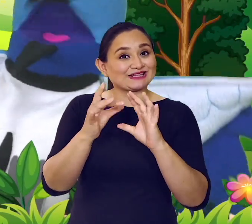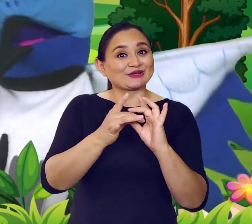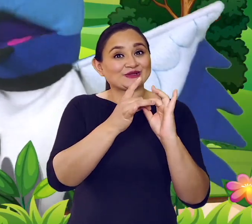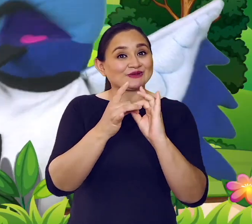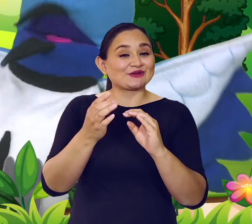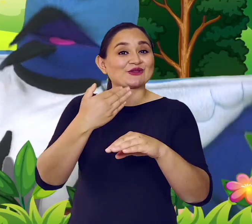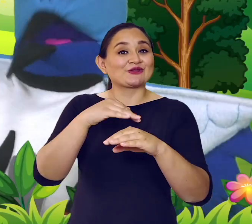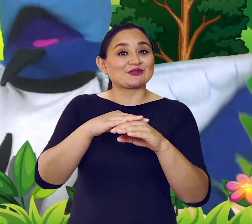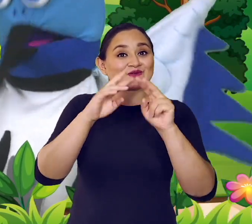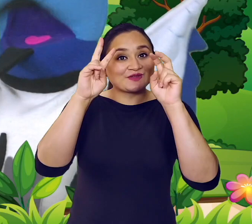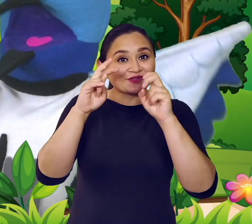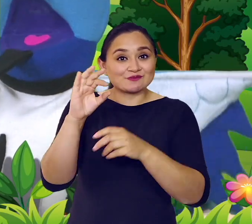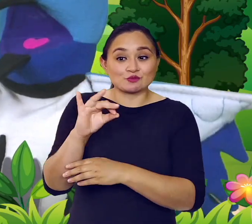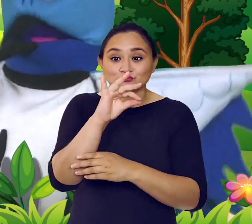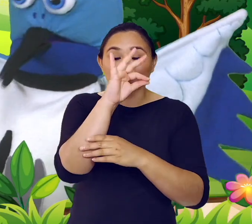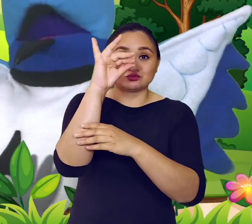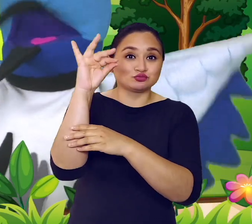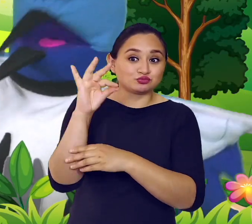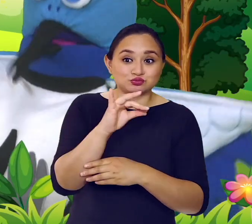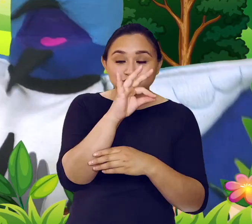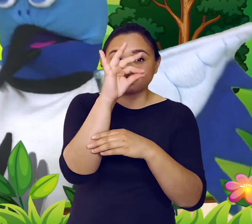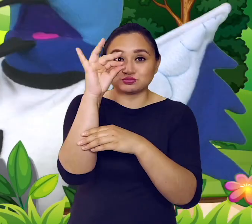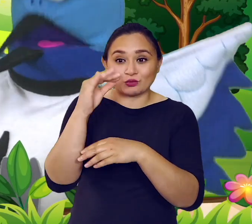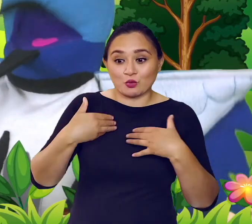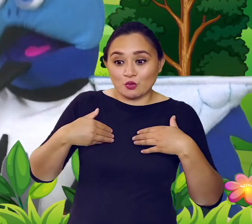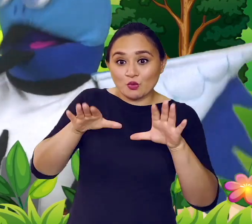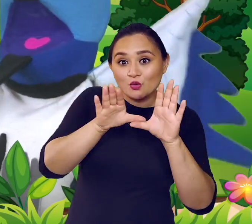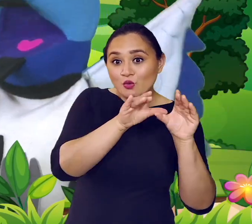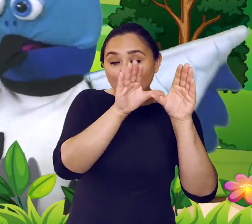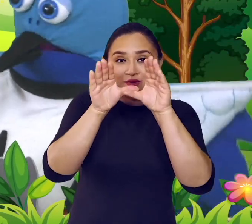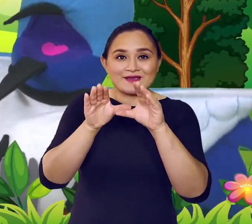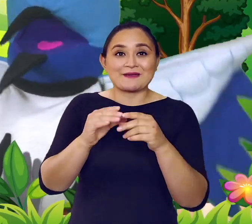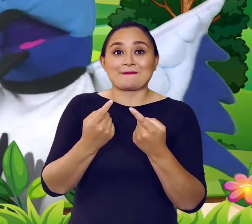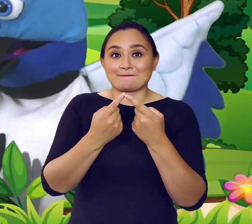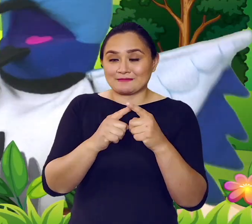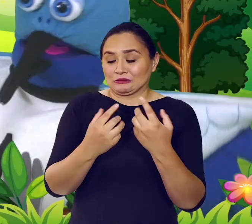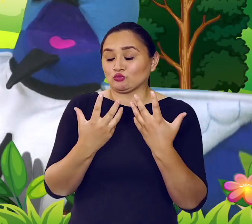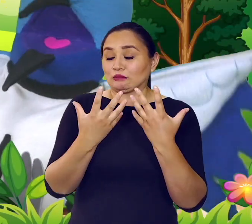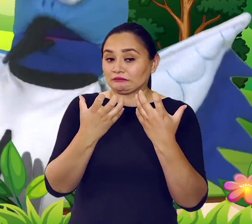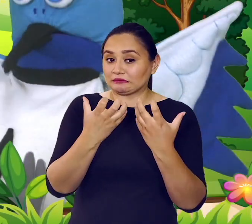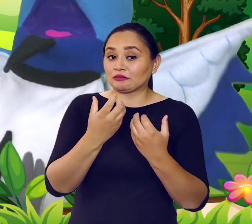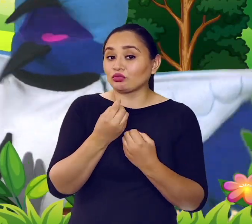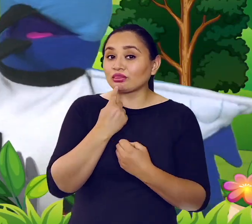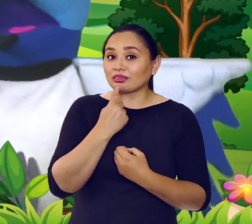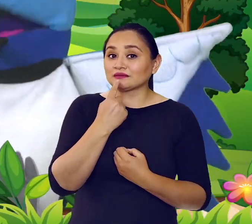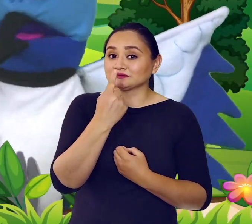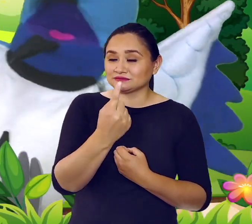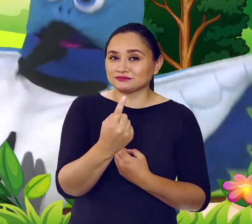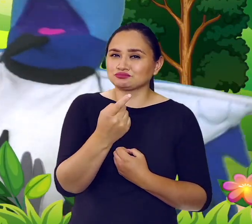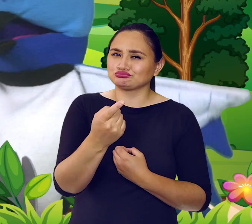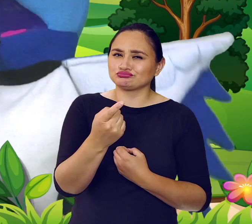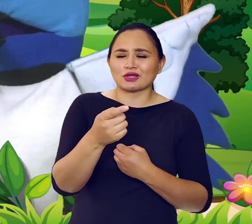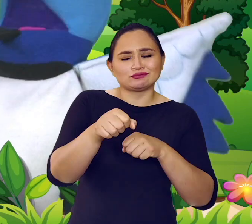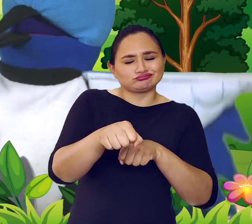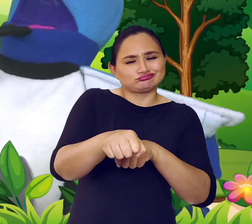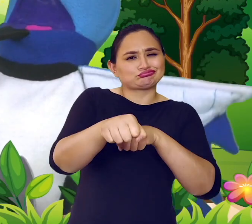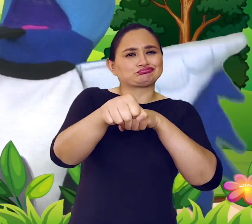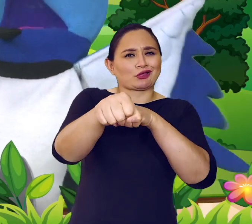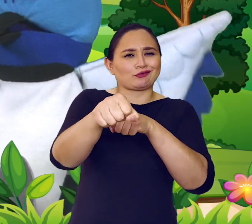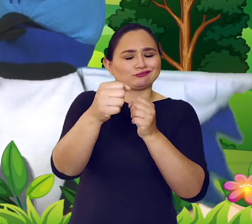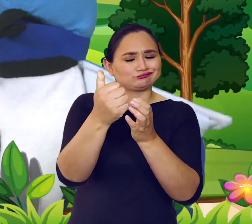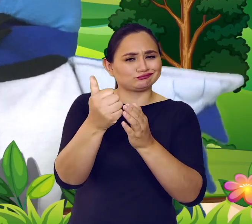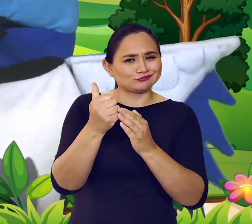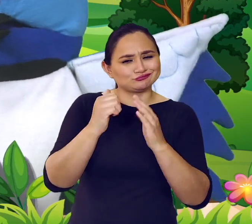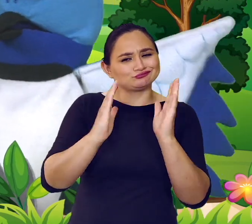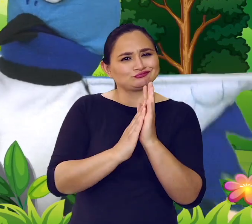un cuento sobre colibríes. Pero sobre todo, quiero decirle que es mi